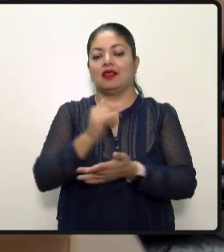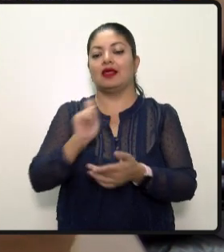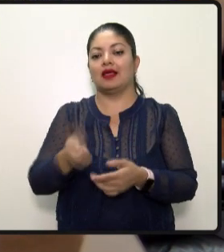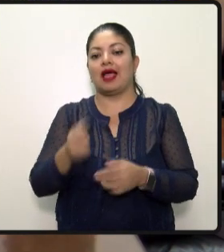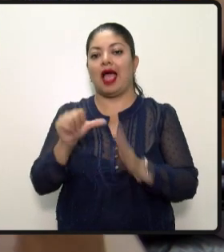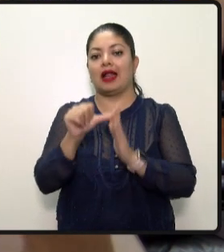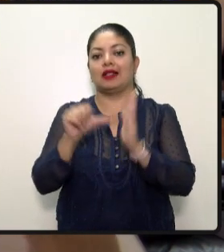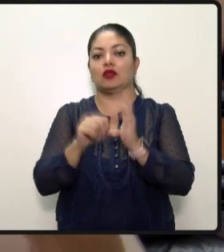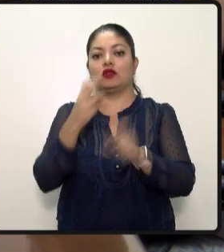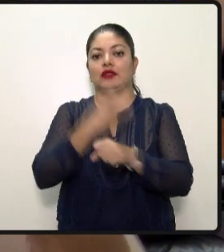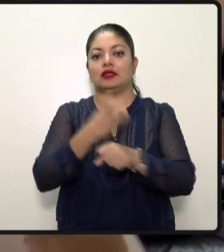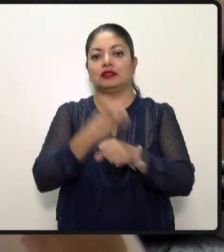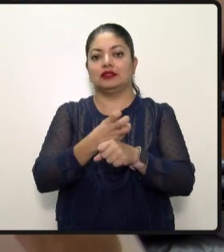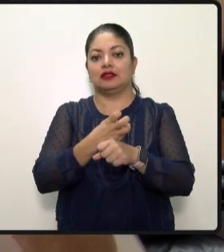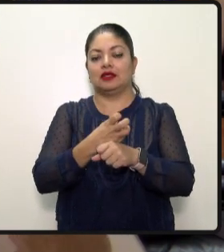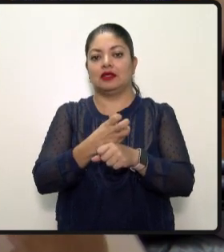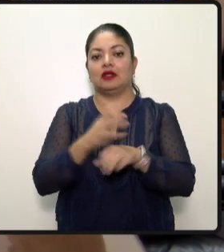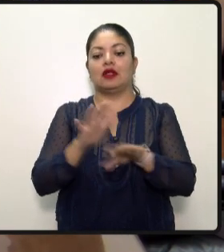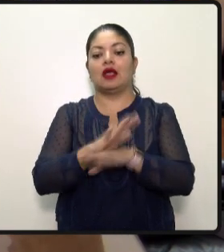transitorio al decreto